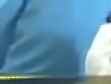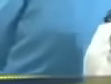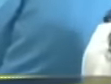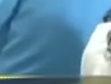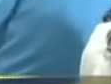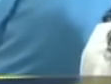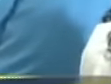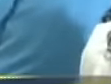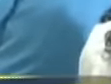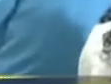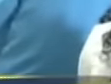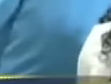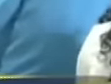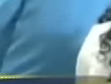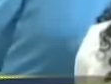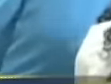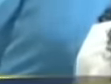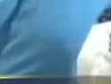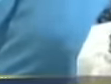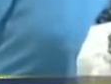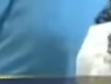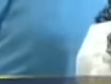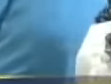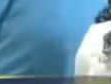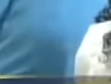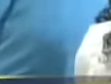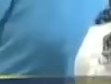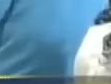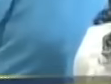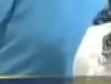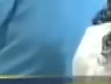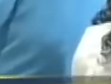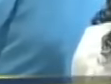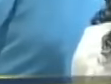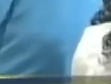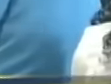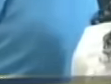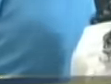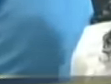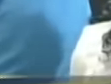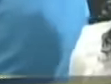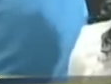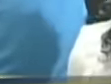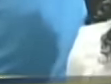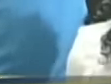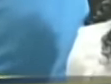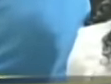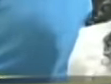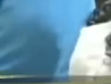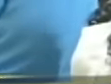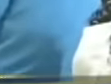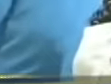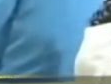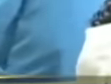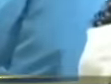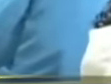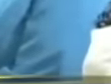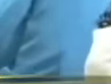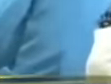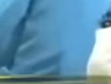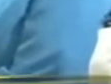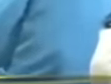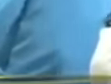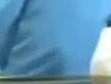Nicolás Maduro conversa con el diputado Fernando Soto Rojas, cada uno de esos aportes que viene realizando a